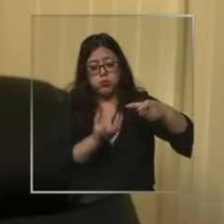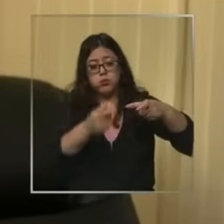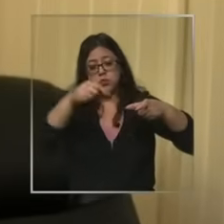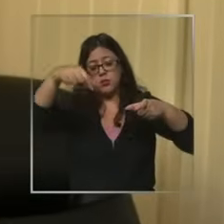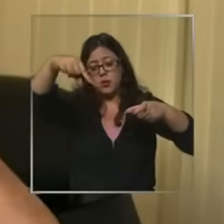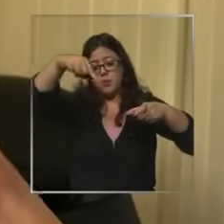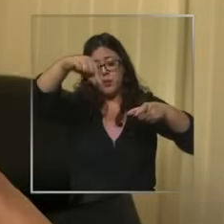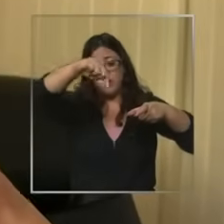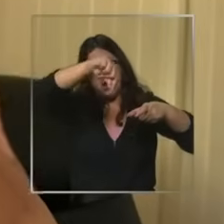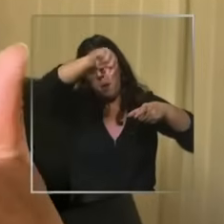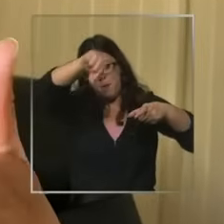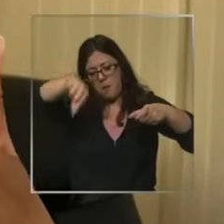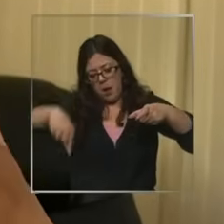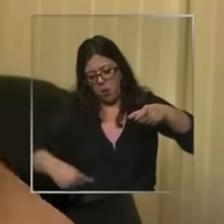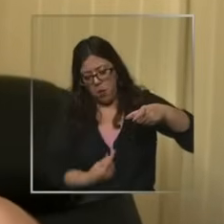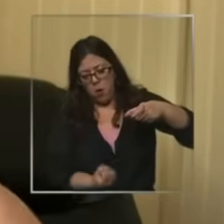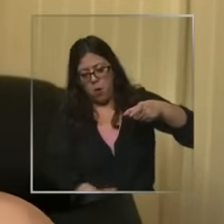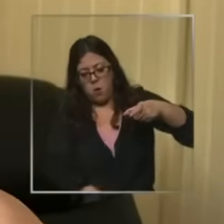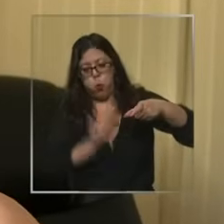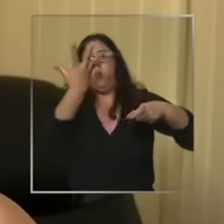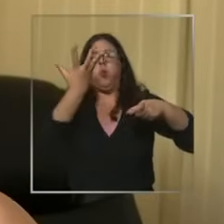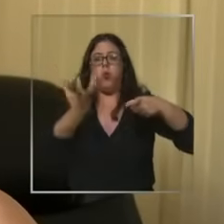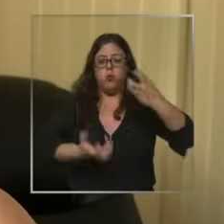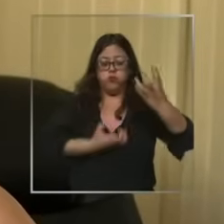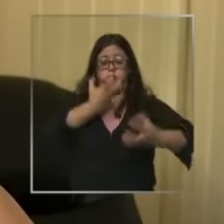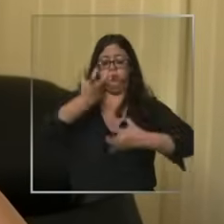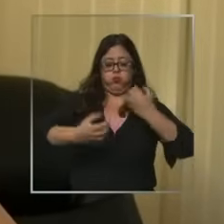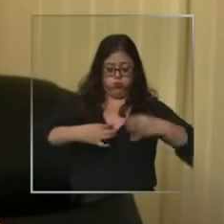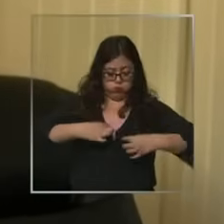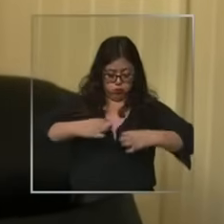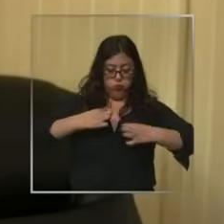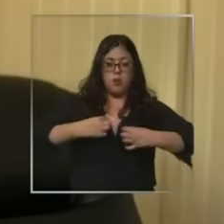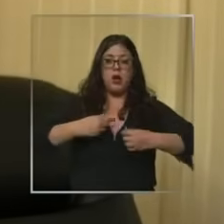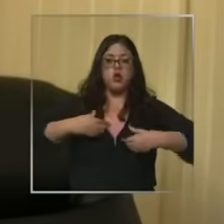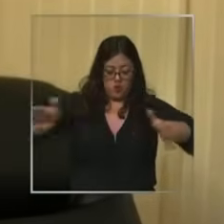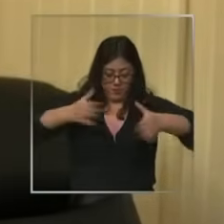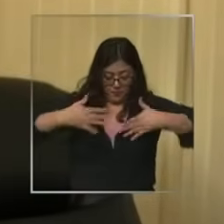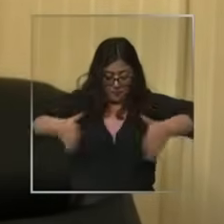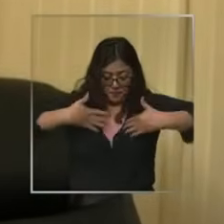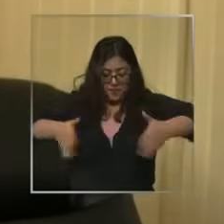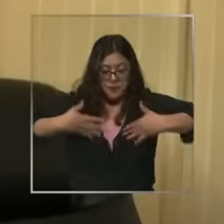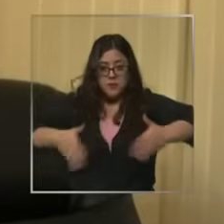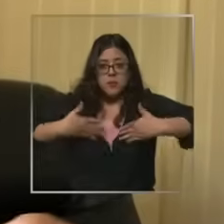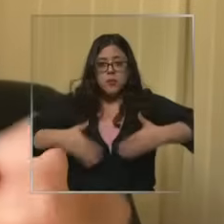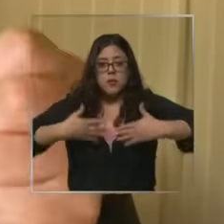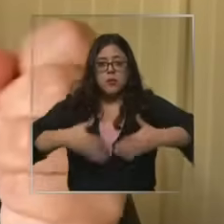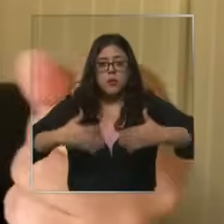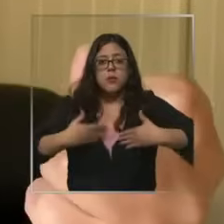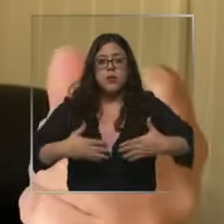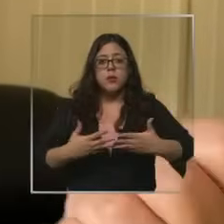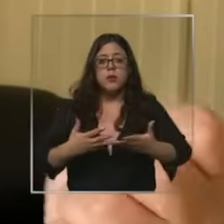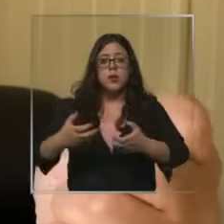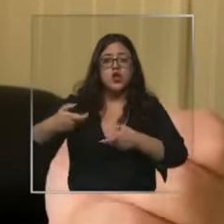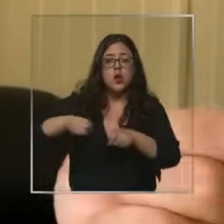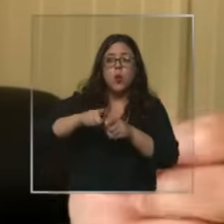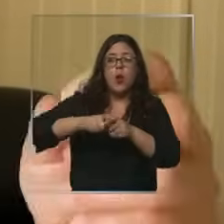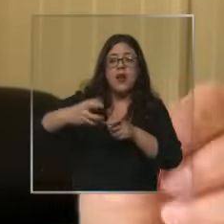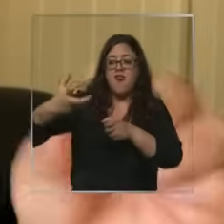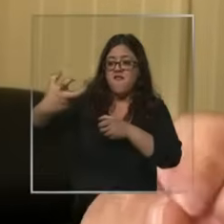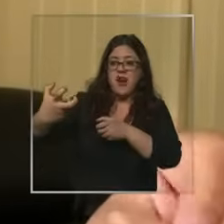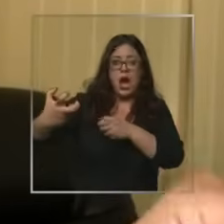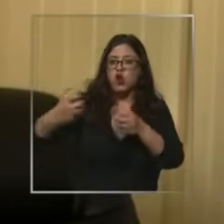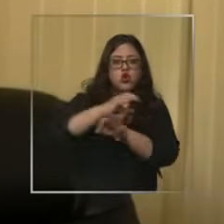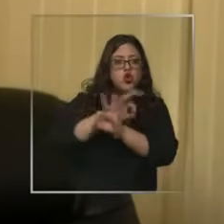también, se me inflama la ropa, se me prende. Y yo trato de apagarme, se me seguía apagando sin soltar mi frasco porque